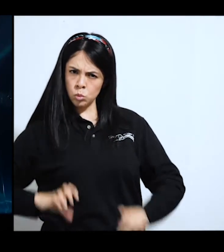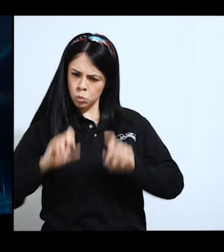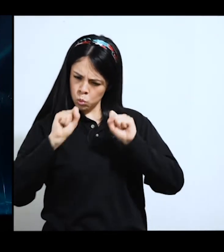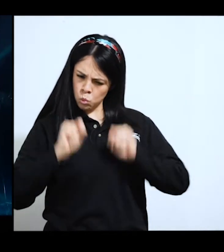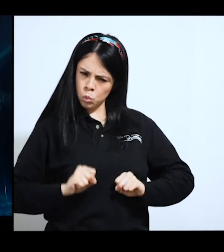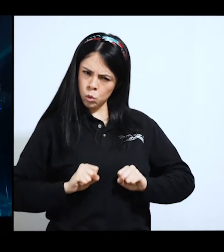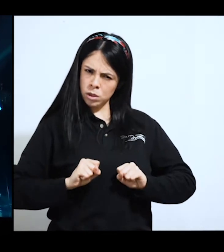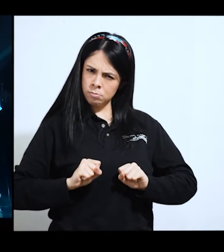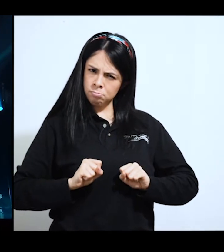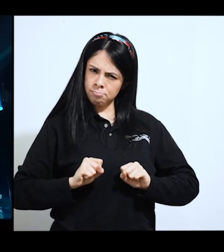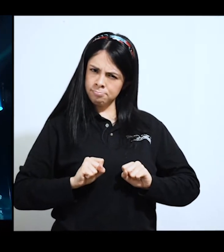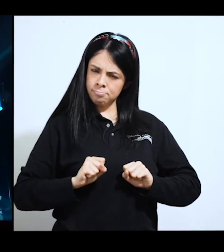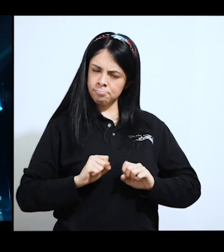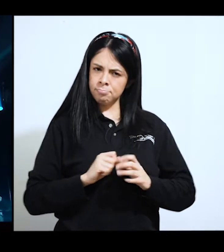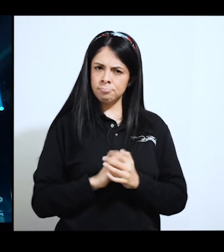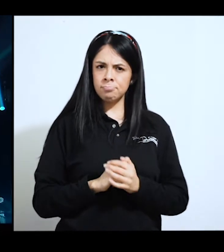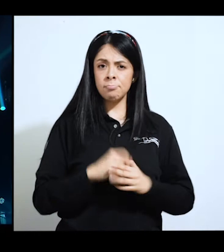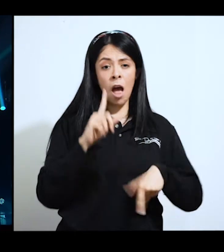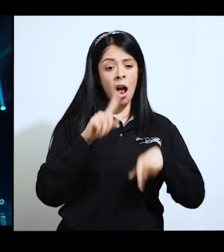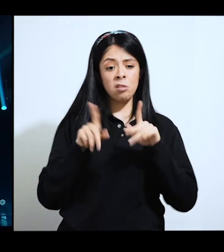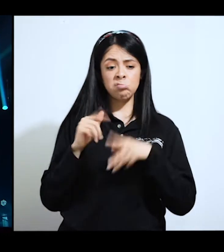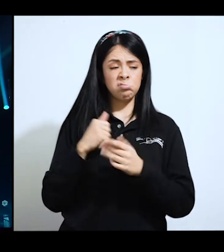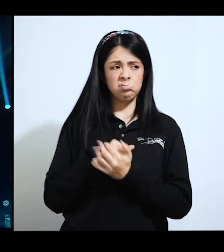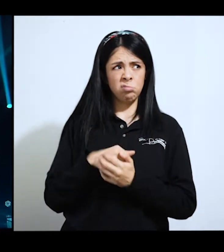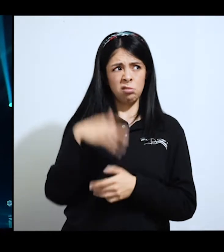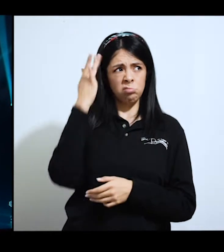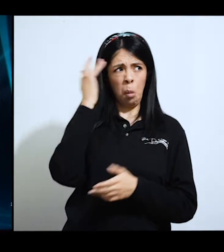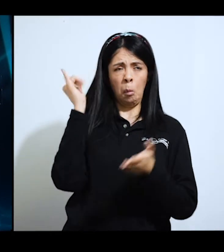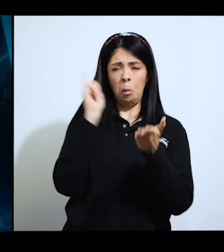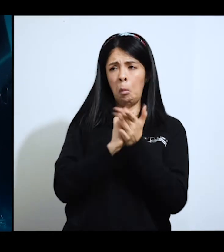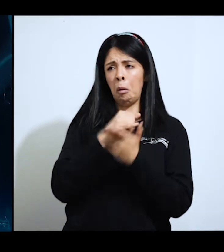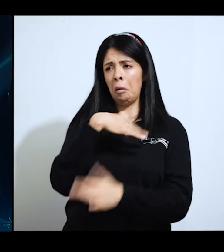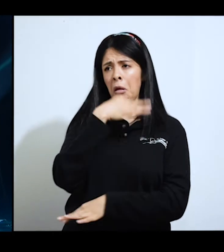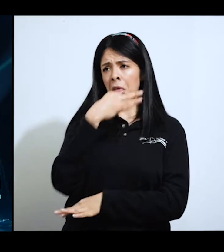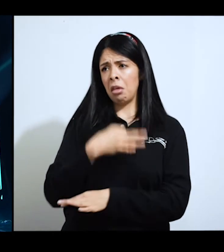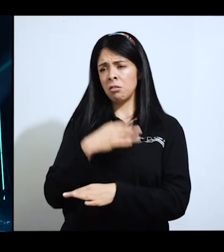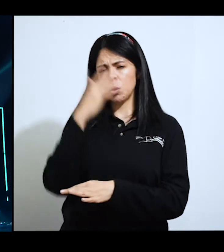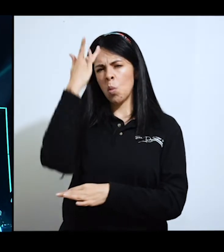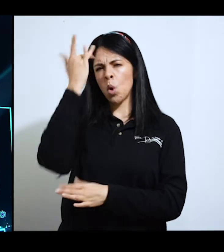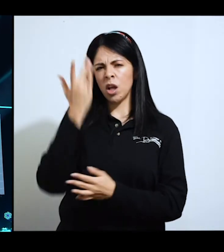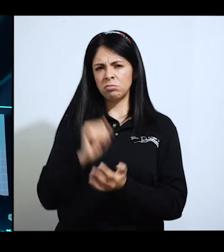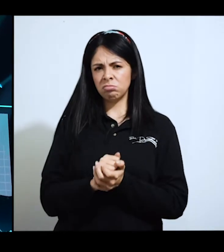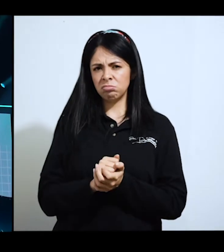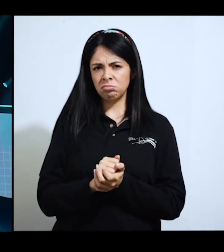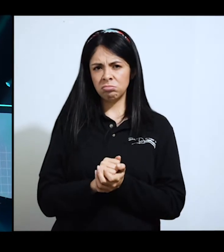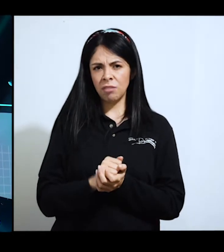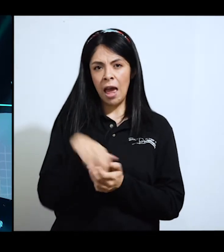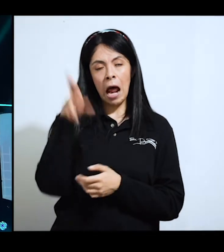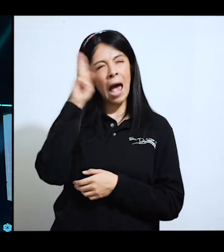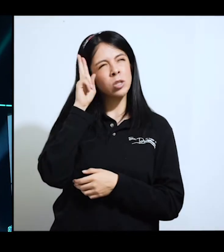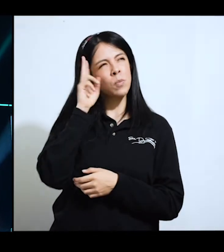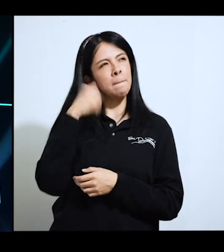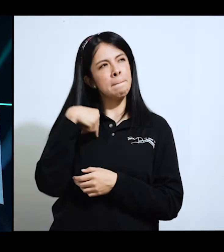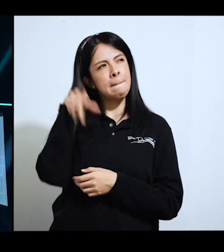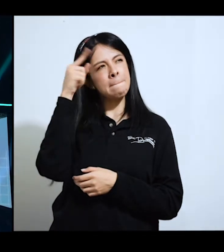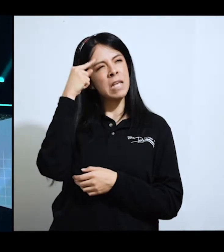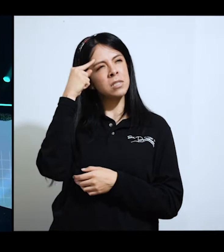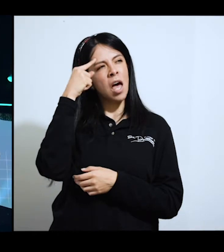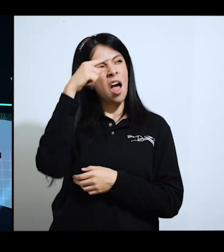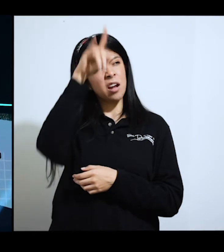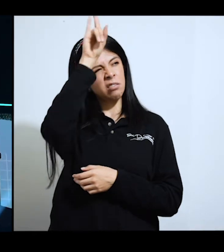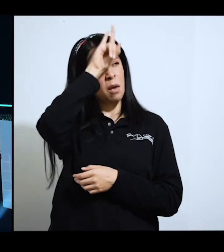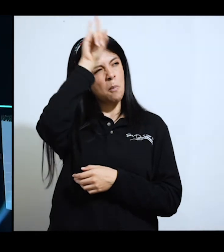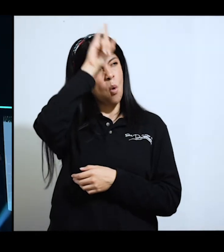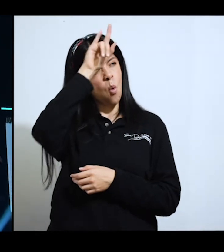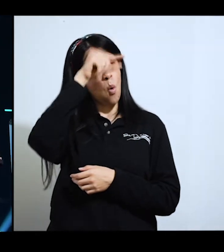influenciar a los cristianos? Y algunos no creen que eso sea posible, y una de las razones